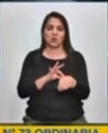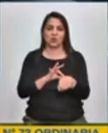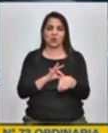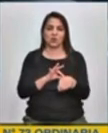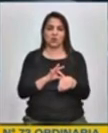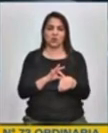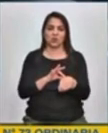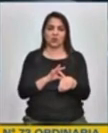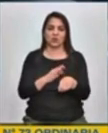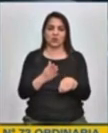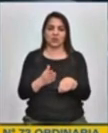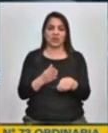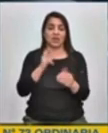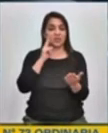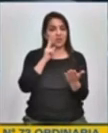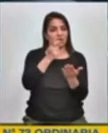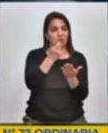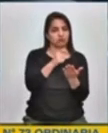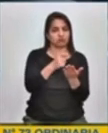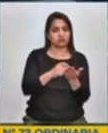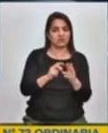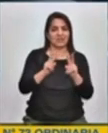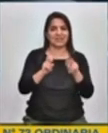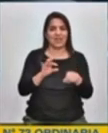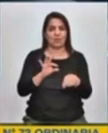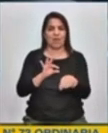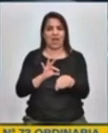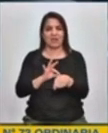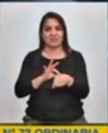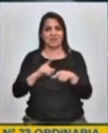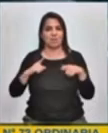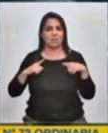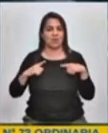va a revisar el tema de las licencias médicas para poder